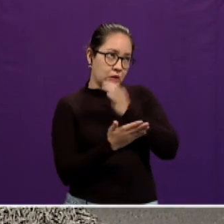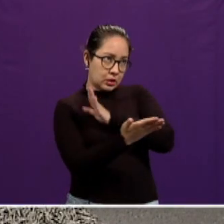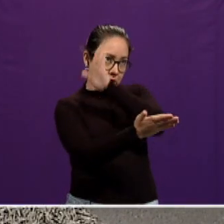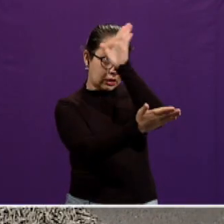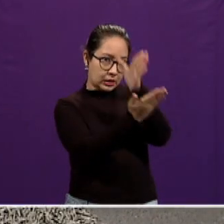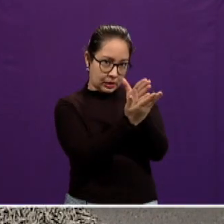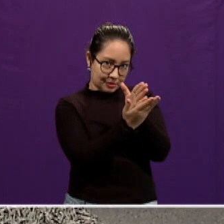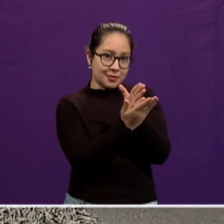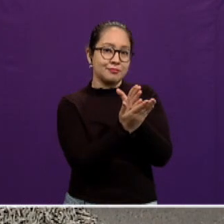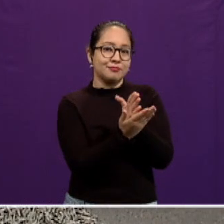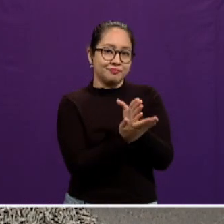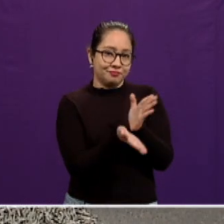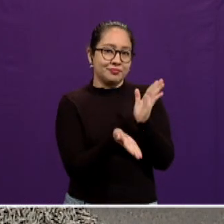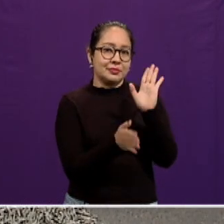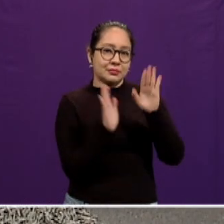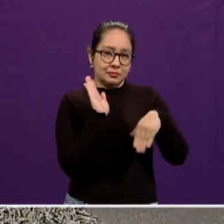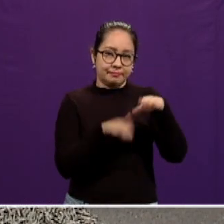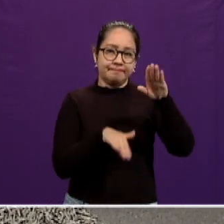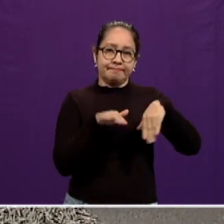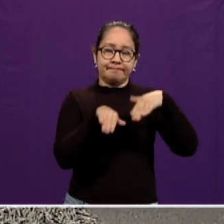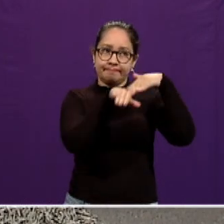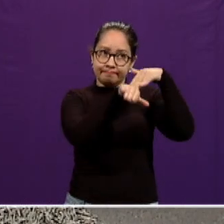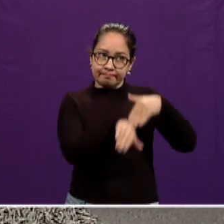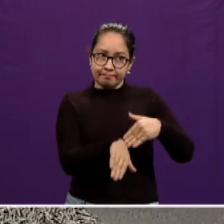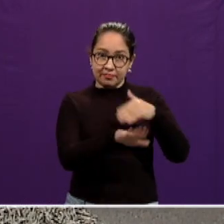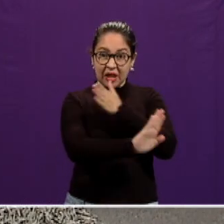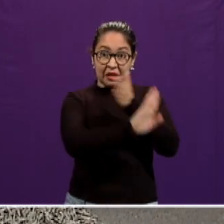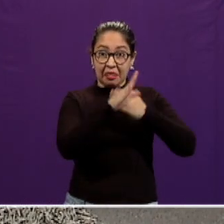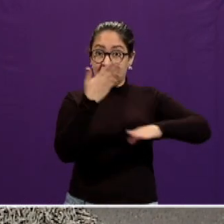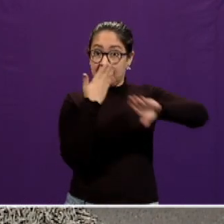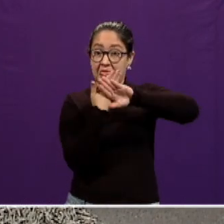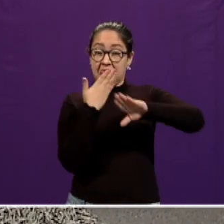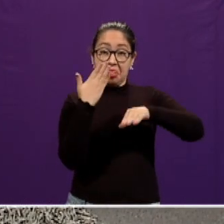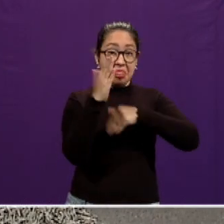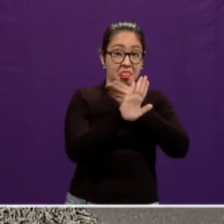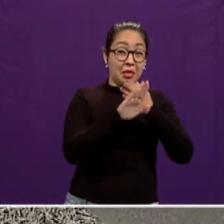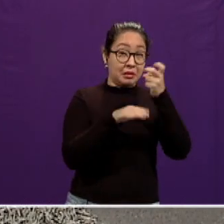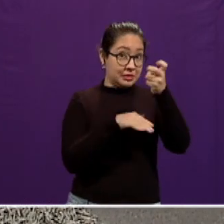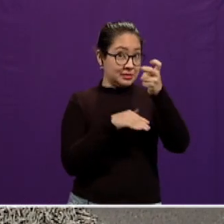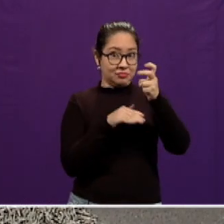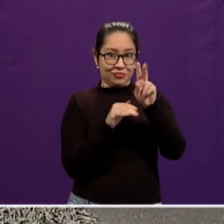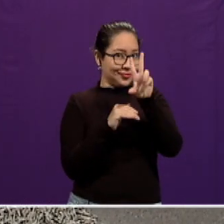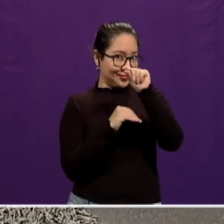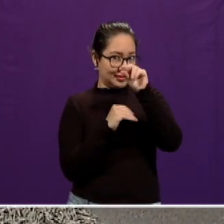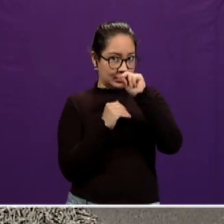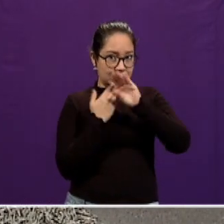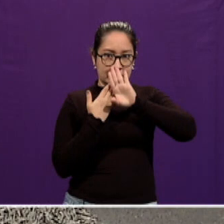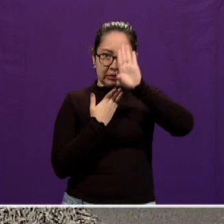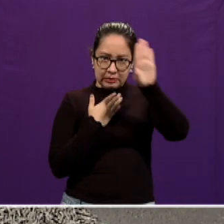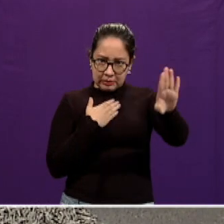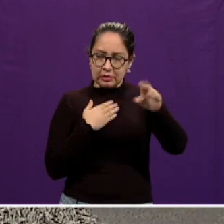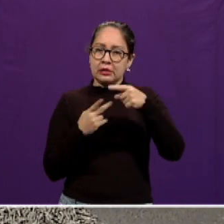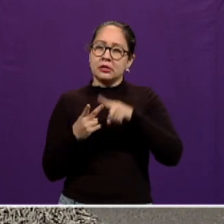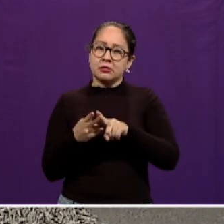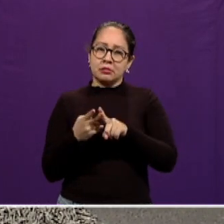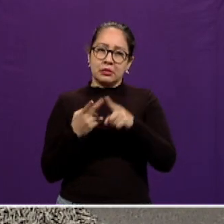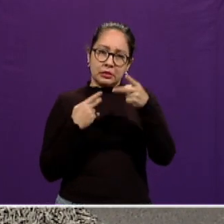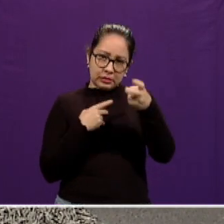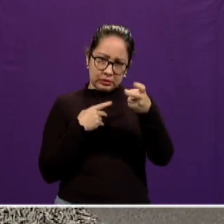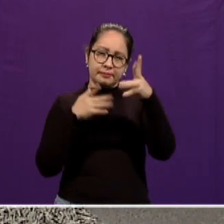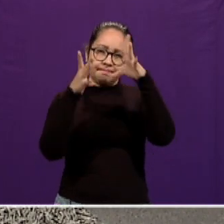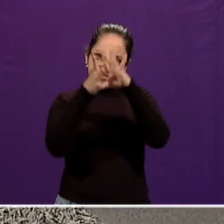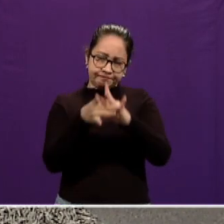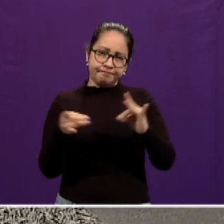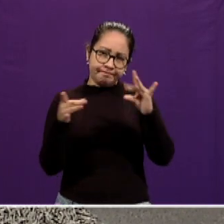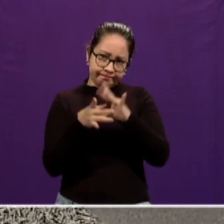Que, pues, que te comportes, que no agredas, no a la violencia, por ejemplo, que es un límite claro, como generalizado. Todo este tipo de cosas. Sí,